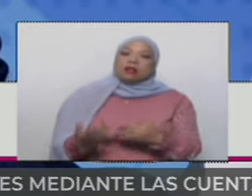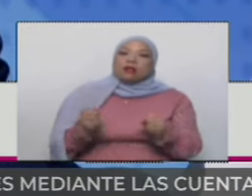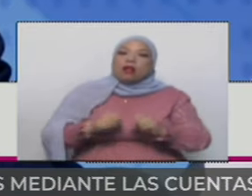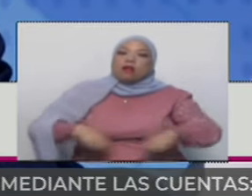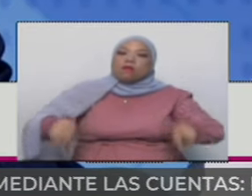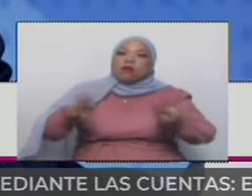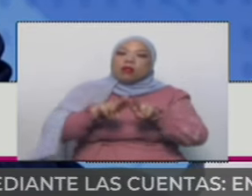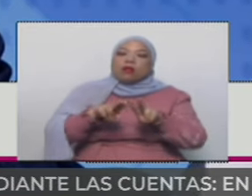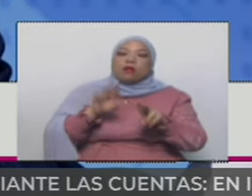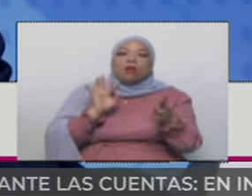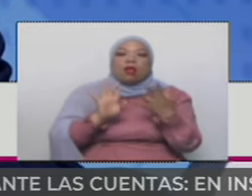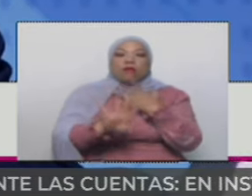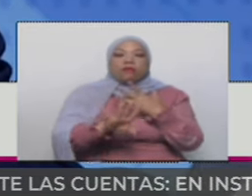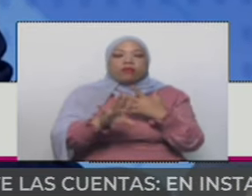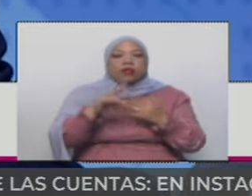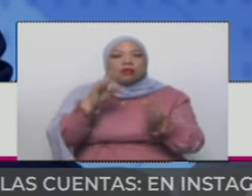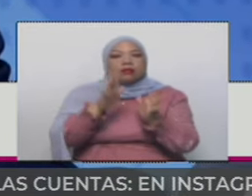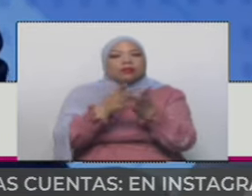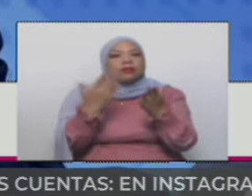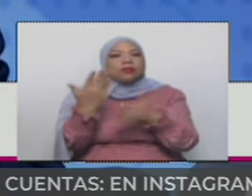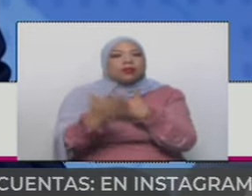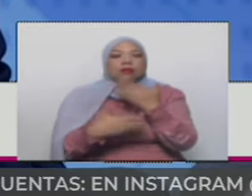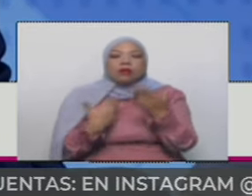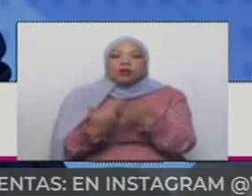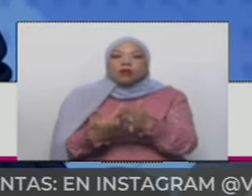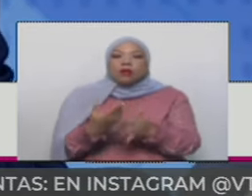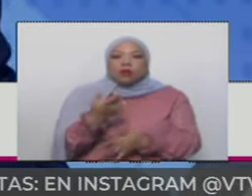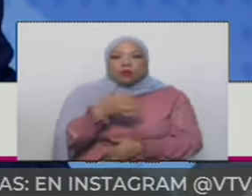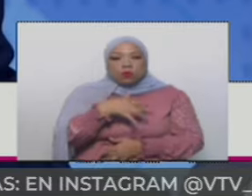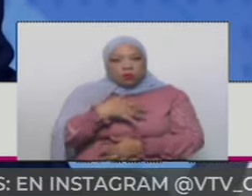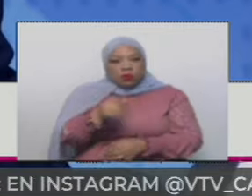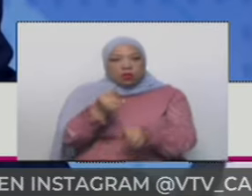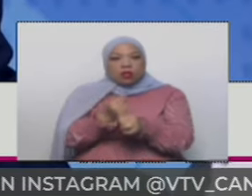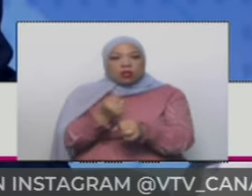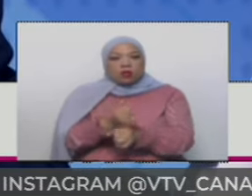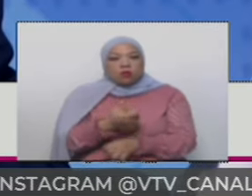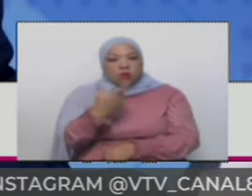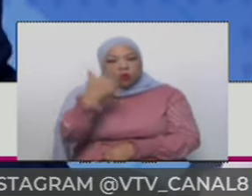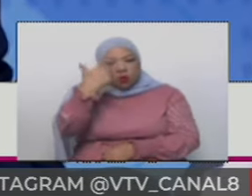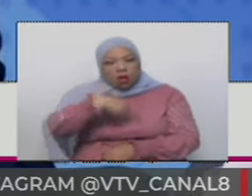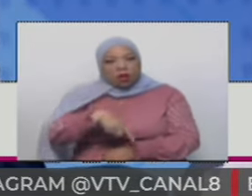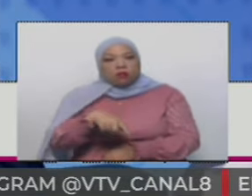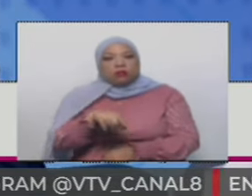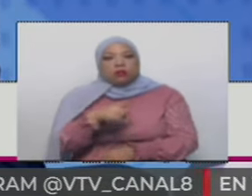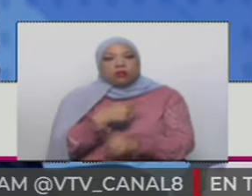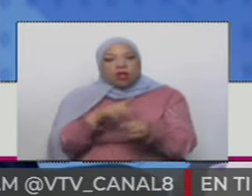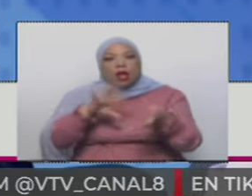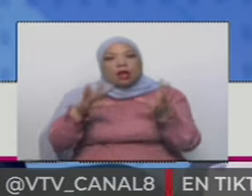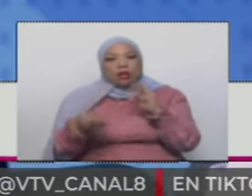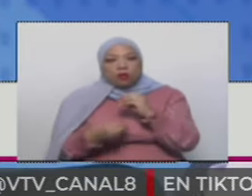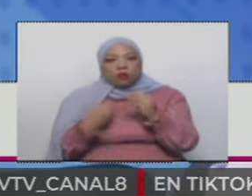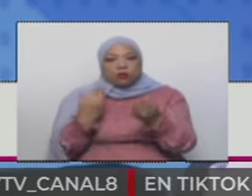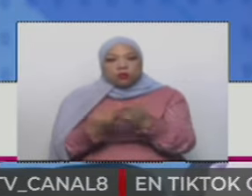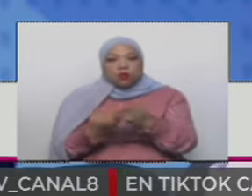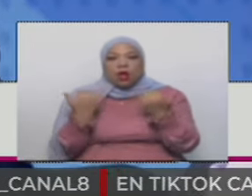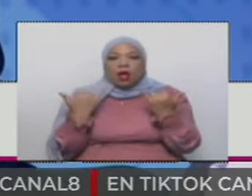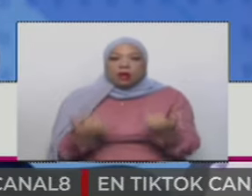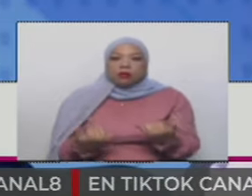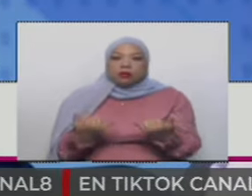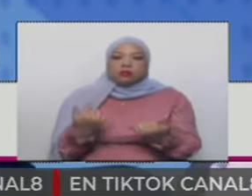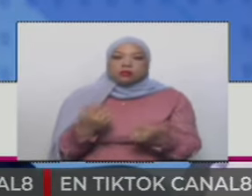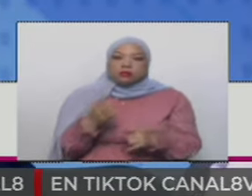también de las ferias del libro, que eso que se supone que es un acto individualísimo de leer se transforma en el pretexto para